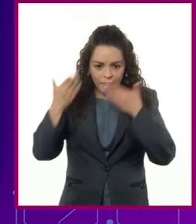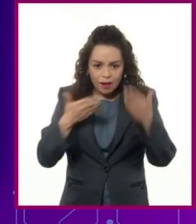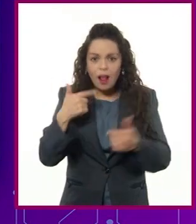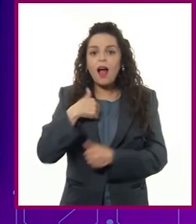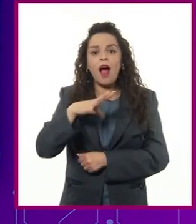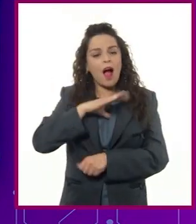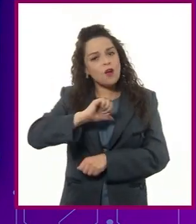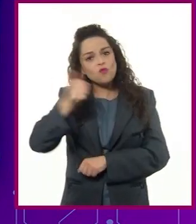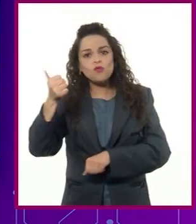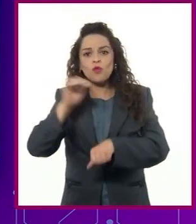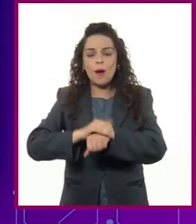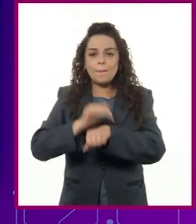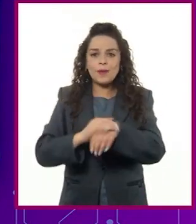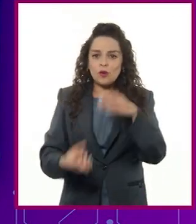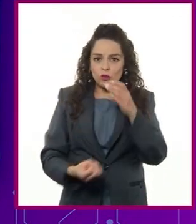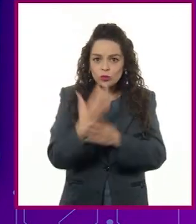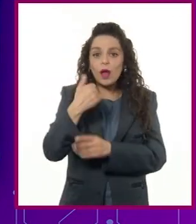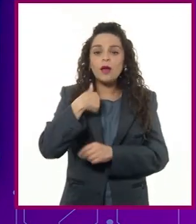mi familia.